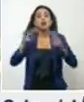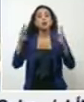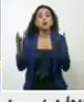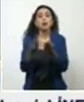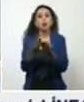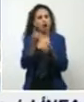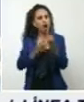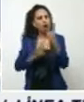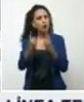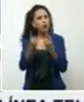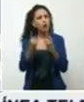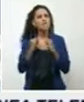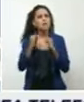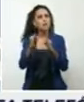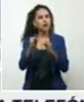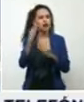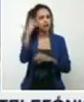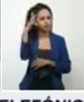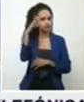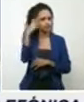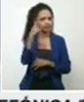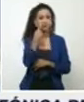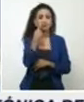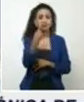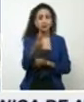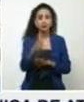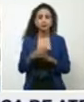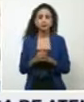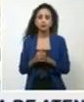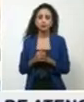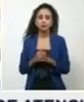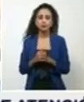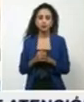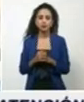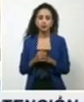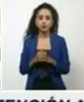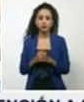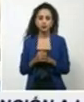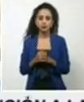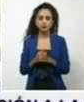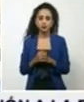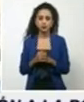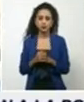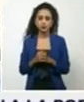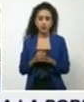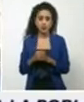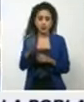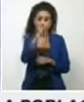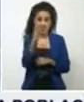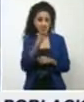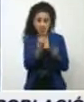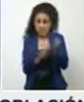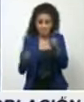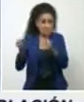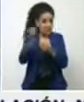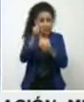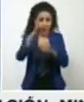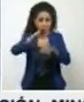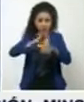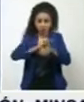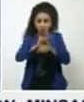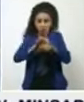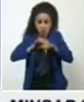noticias que se está convirtiendo en el epicentro de la, que Brasil se está convirtiendo en el epicentro de la